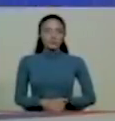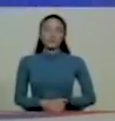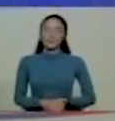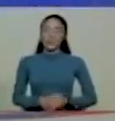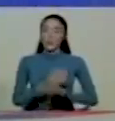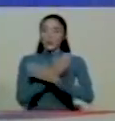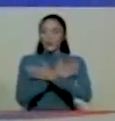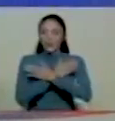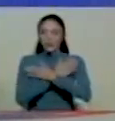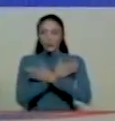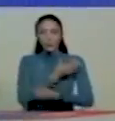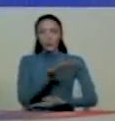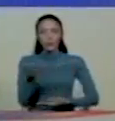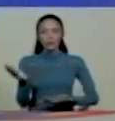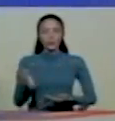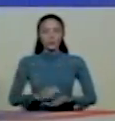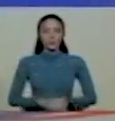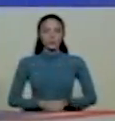Felicidades por eso.